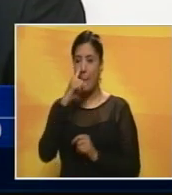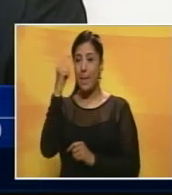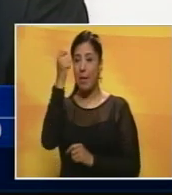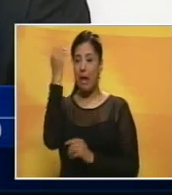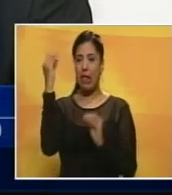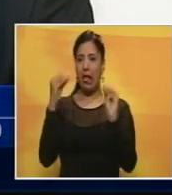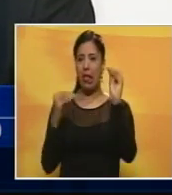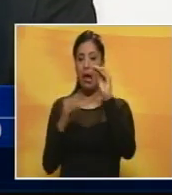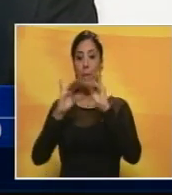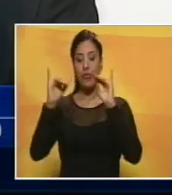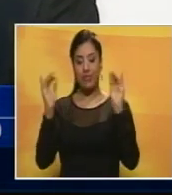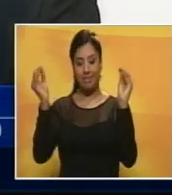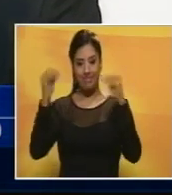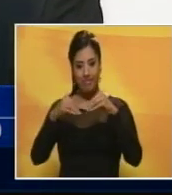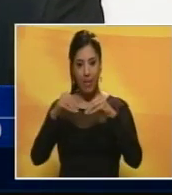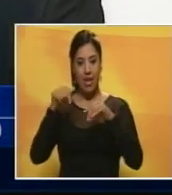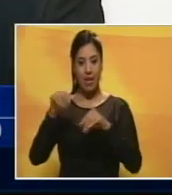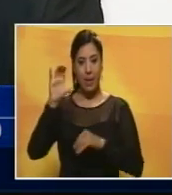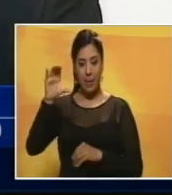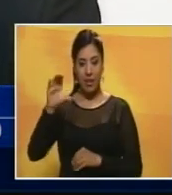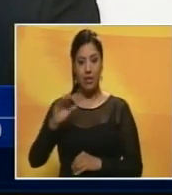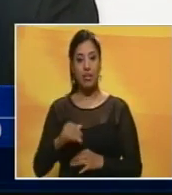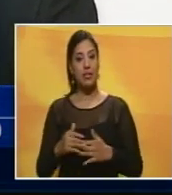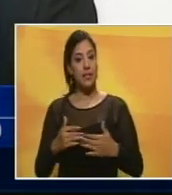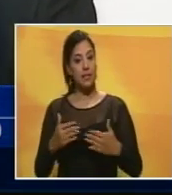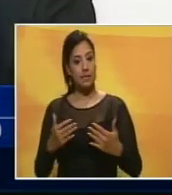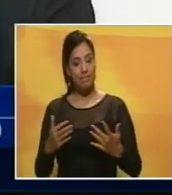vez en la historia política de este país